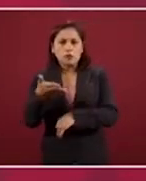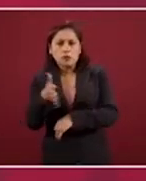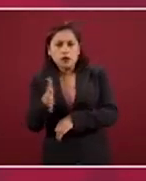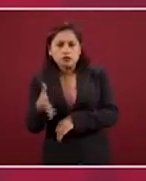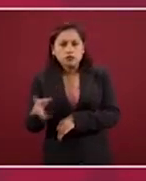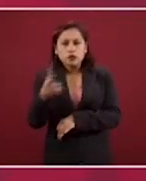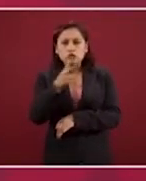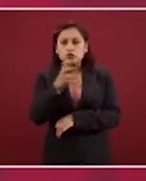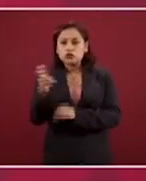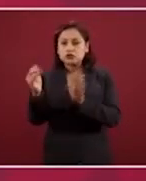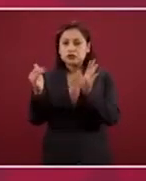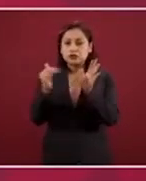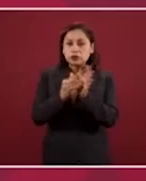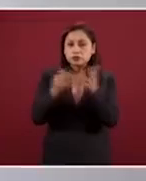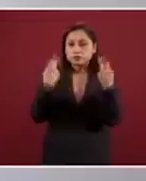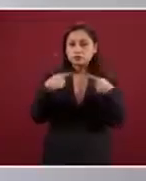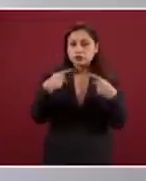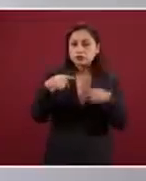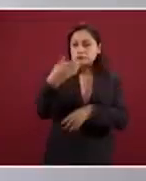campesinos,